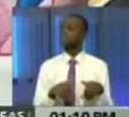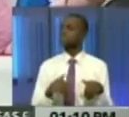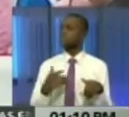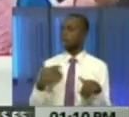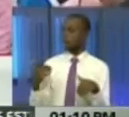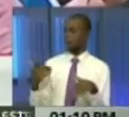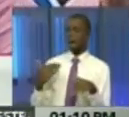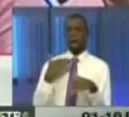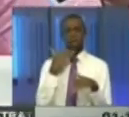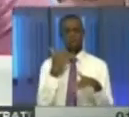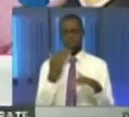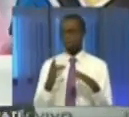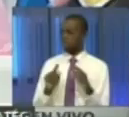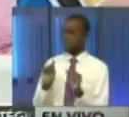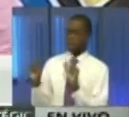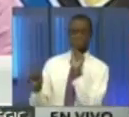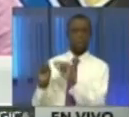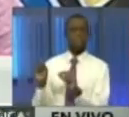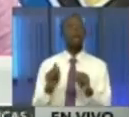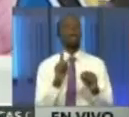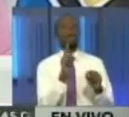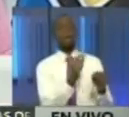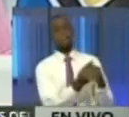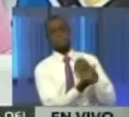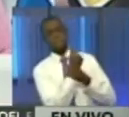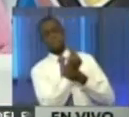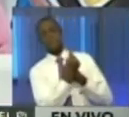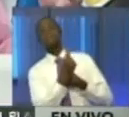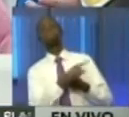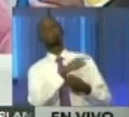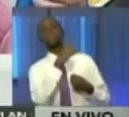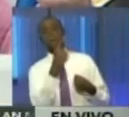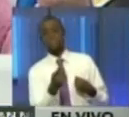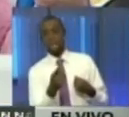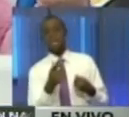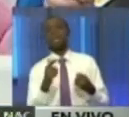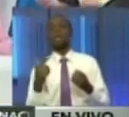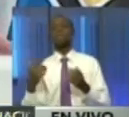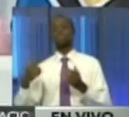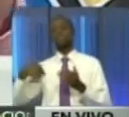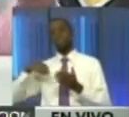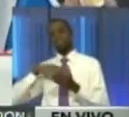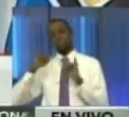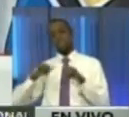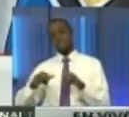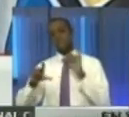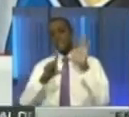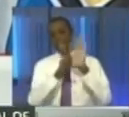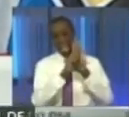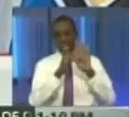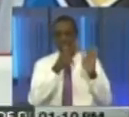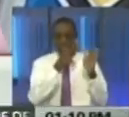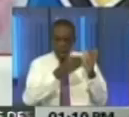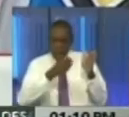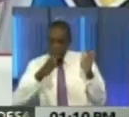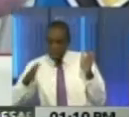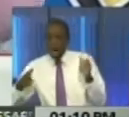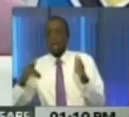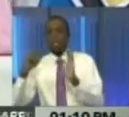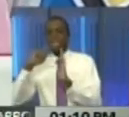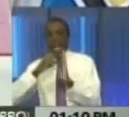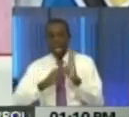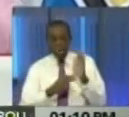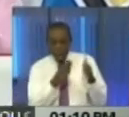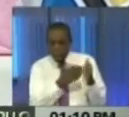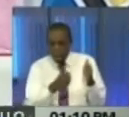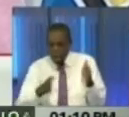hubo un atropello, como dije, de lo que son estos lapsos legales y los lapsos que son técnicos, que son los